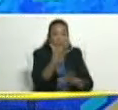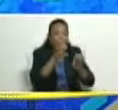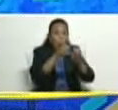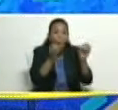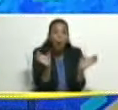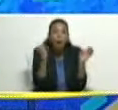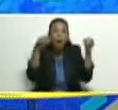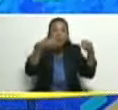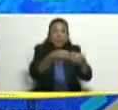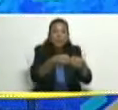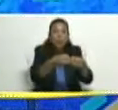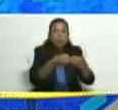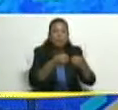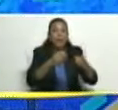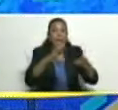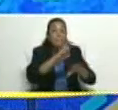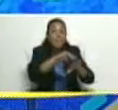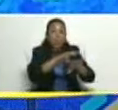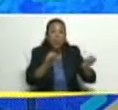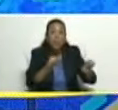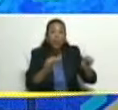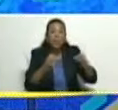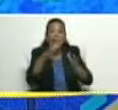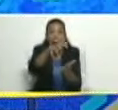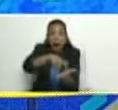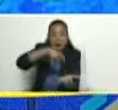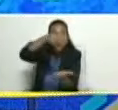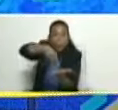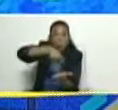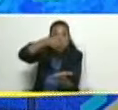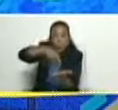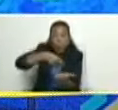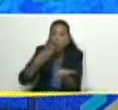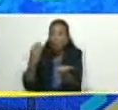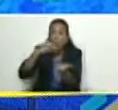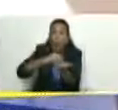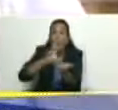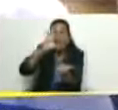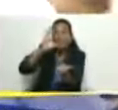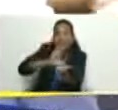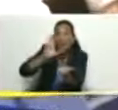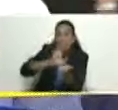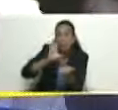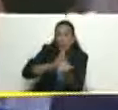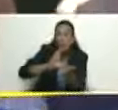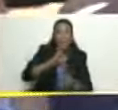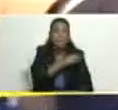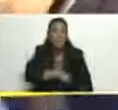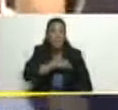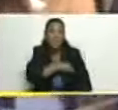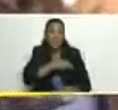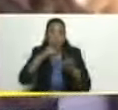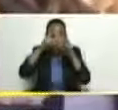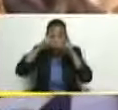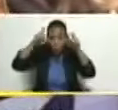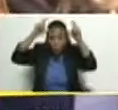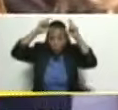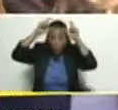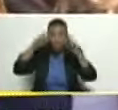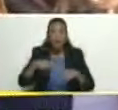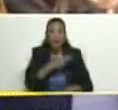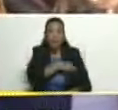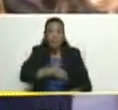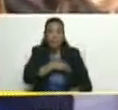Joana Carrillo del Ministerio de Agricultura Urbana, todos los agrourbanos del país, la misión Robinson, la